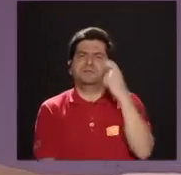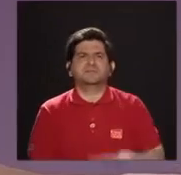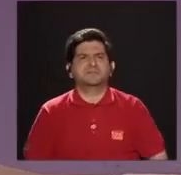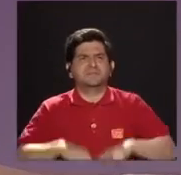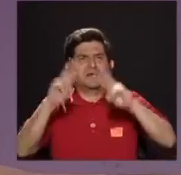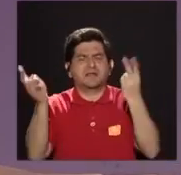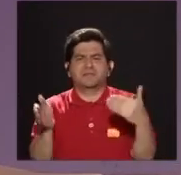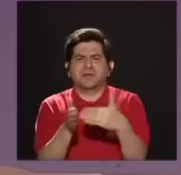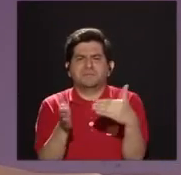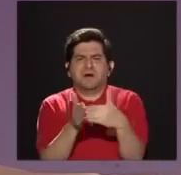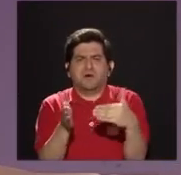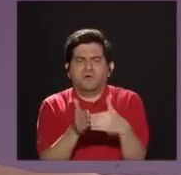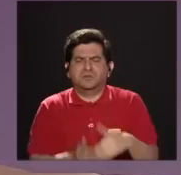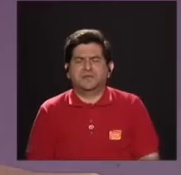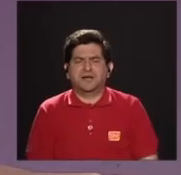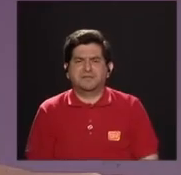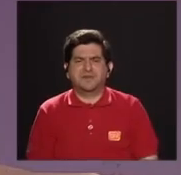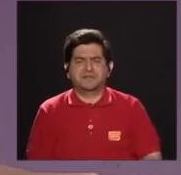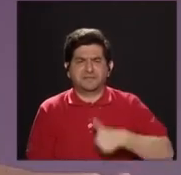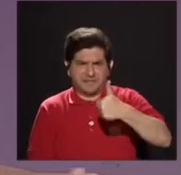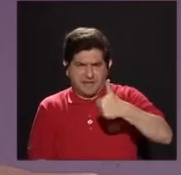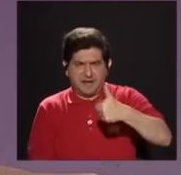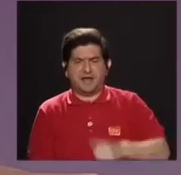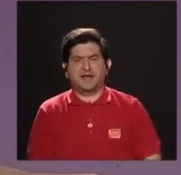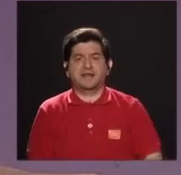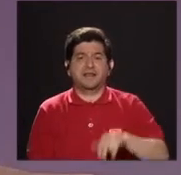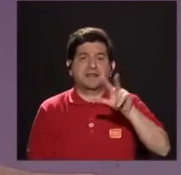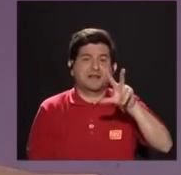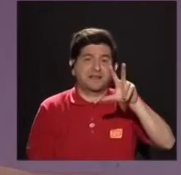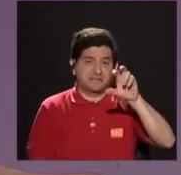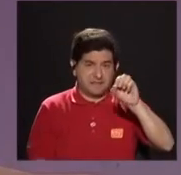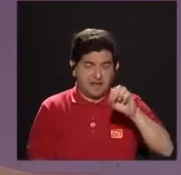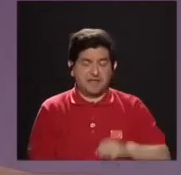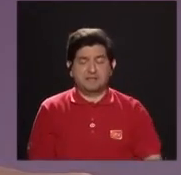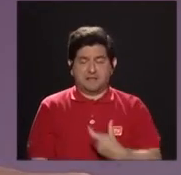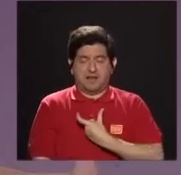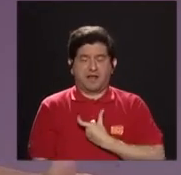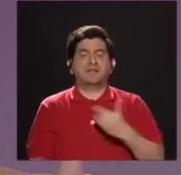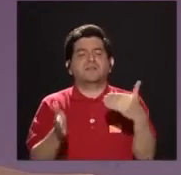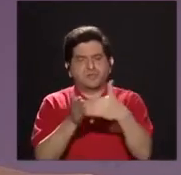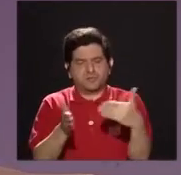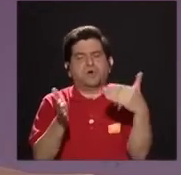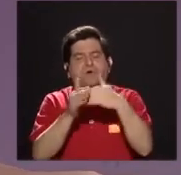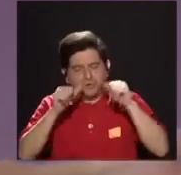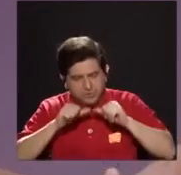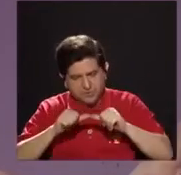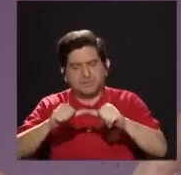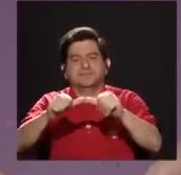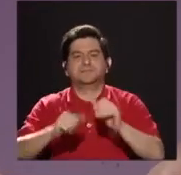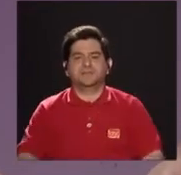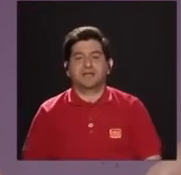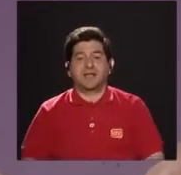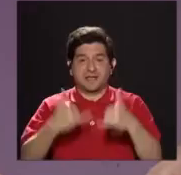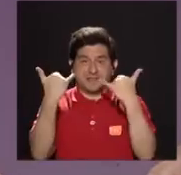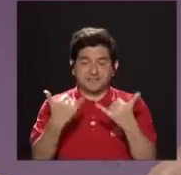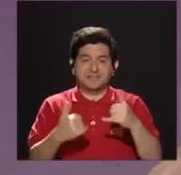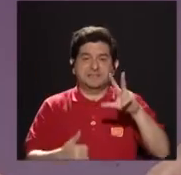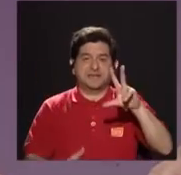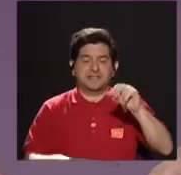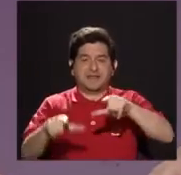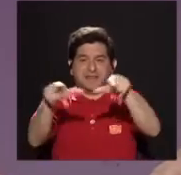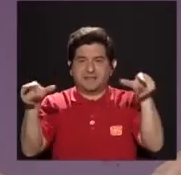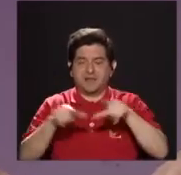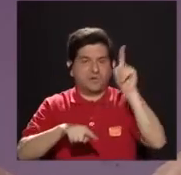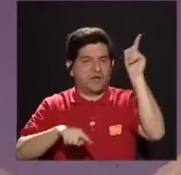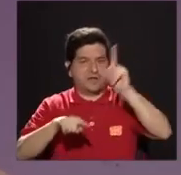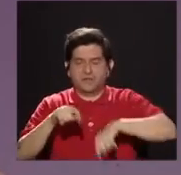de la reelección, ¿verdad? Se reeligieron 30 alcaldías. Entonces, ahí ya habían 30 espacios que